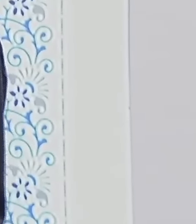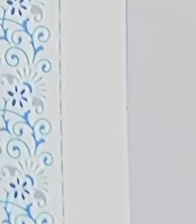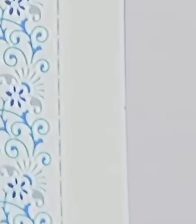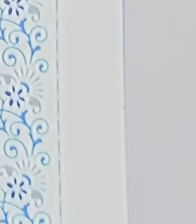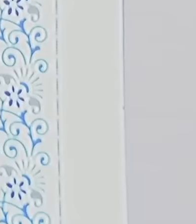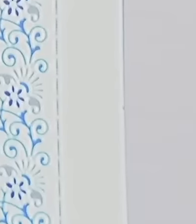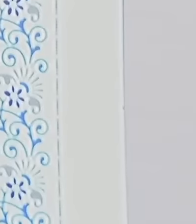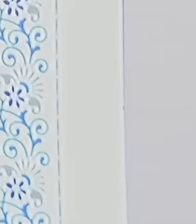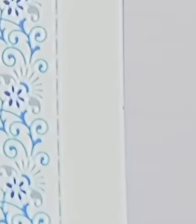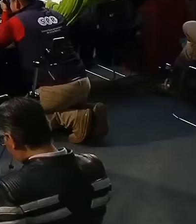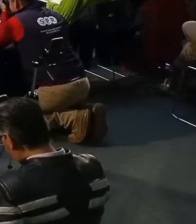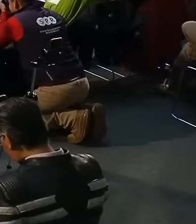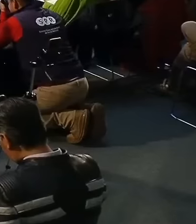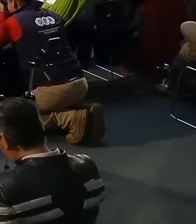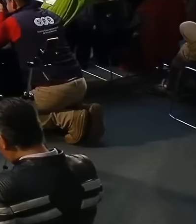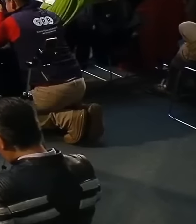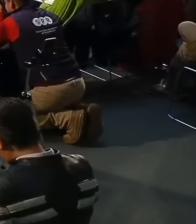¿Eh?